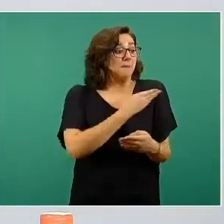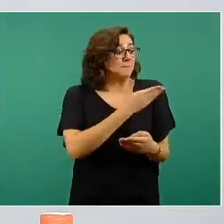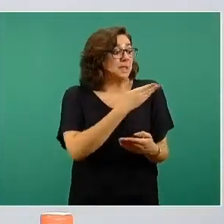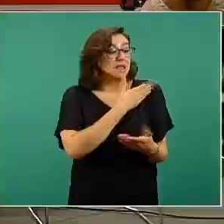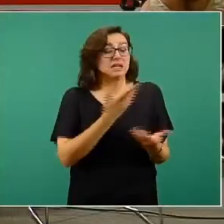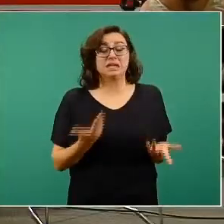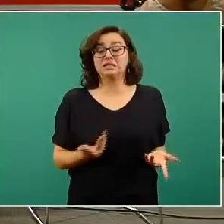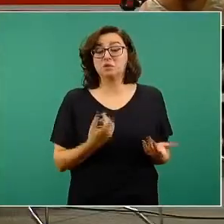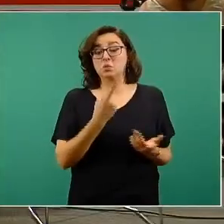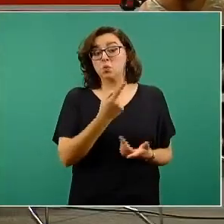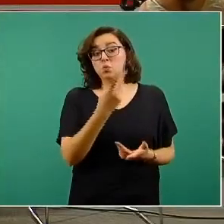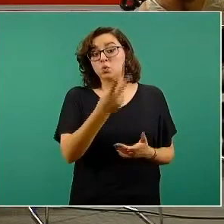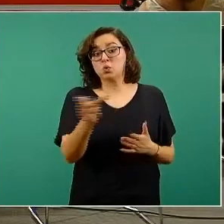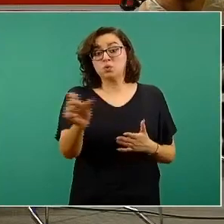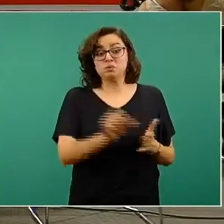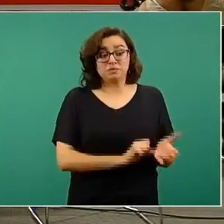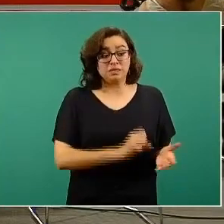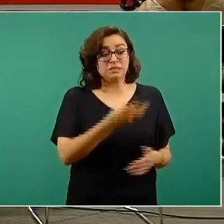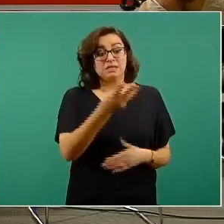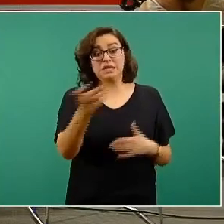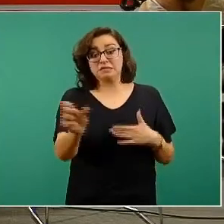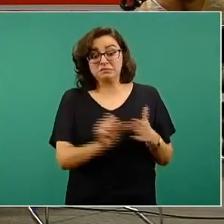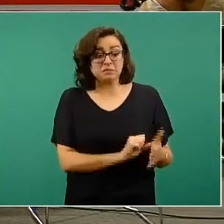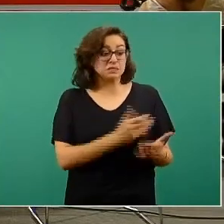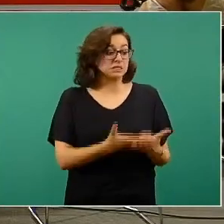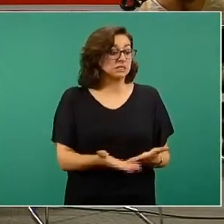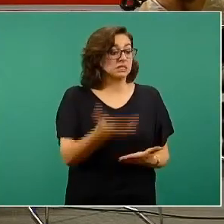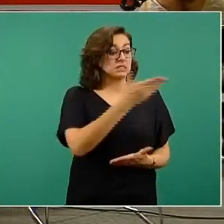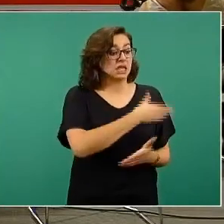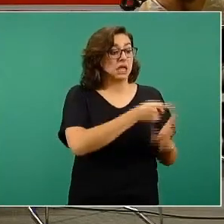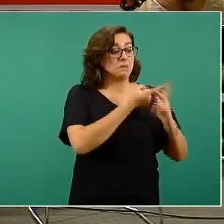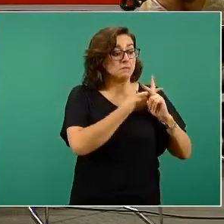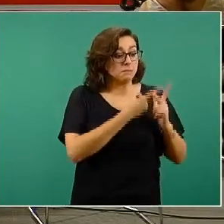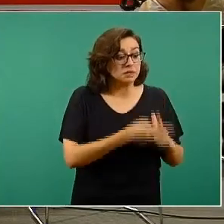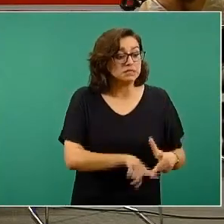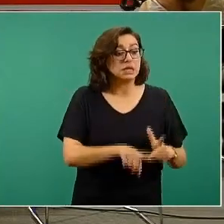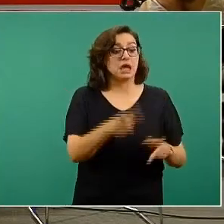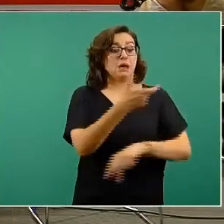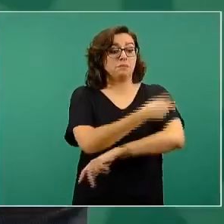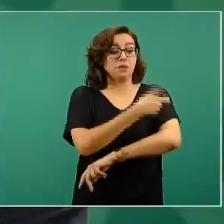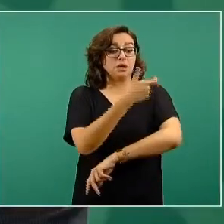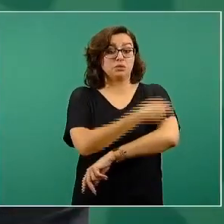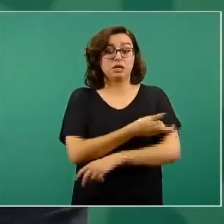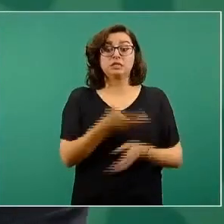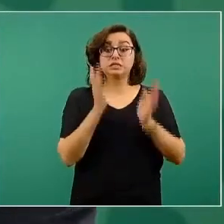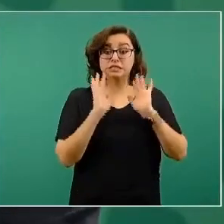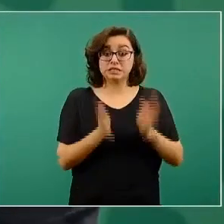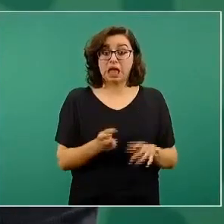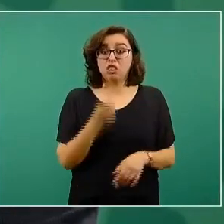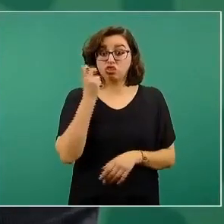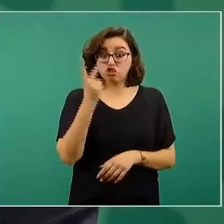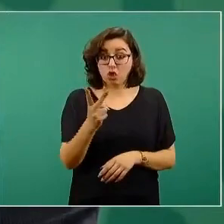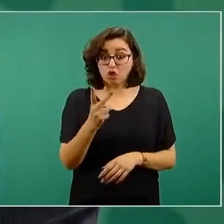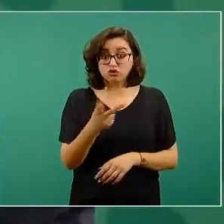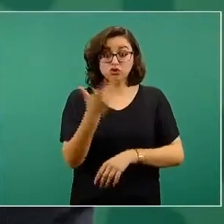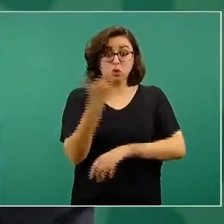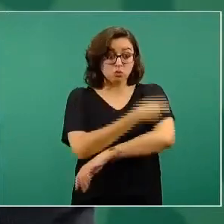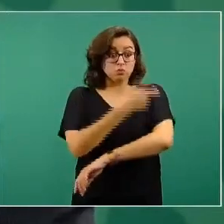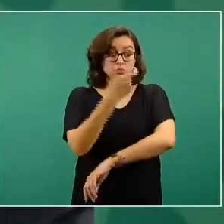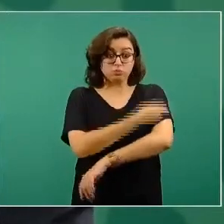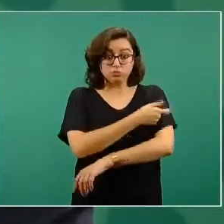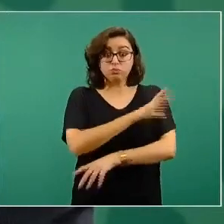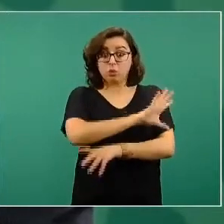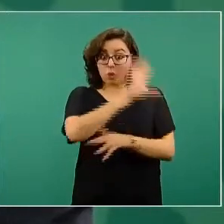que no solo iniciaron la vacuna, sino todavía con menos tiempo las personas que han logrado ya la cobertura total, y en